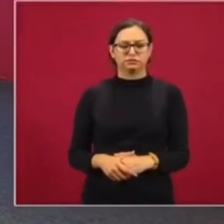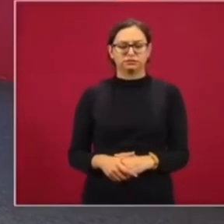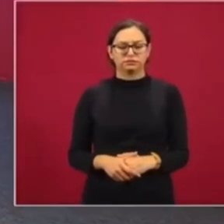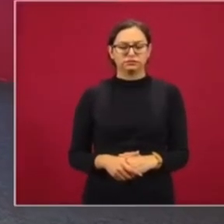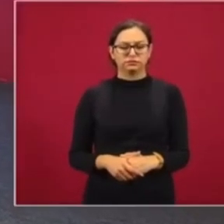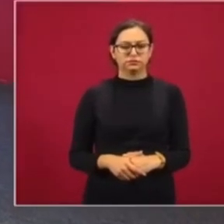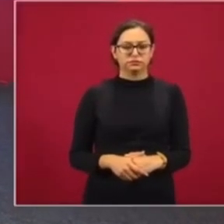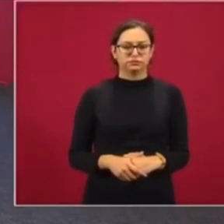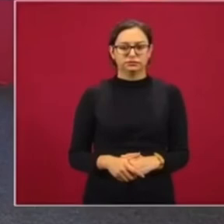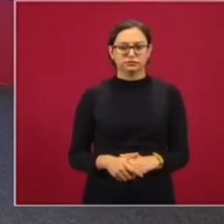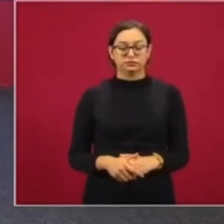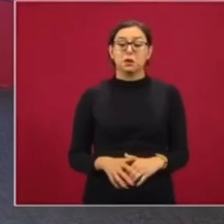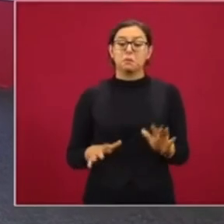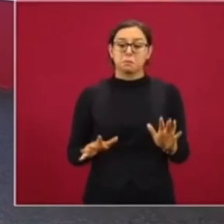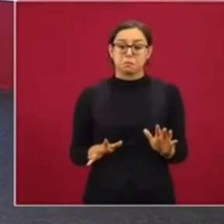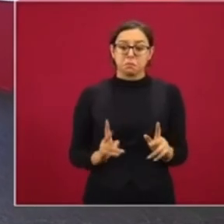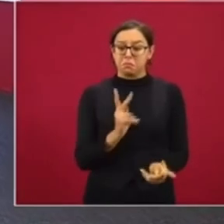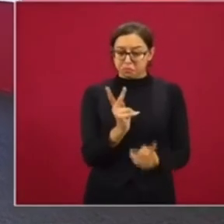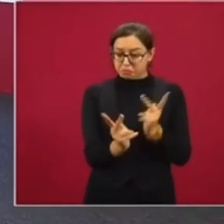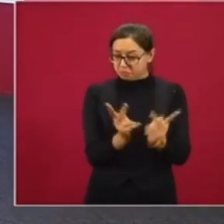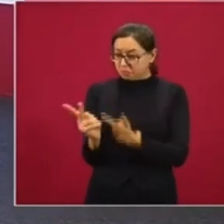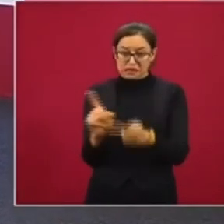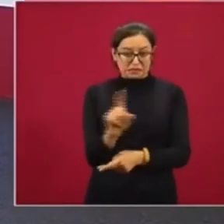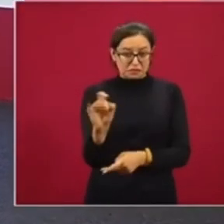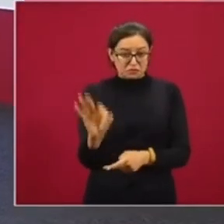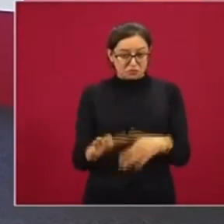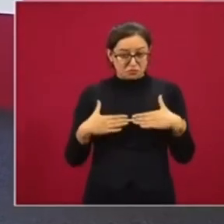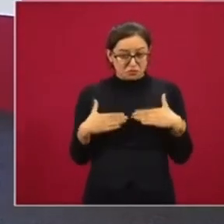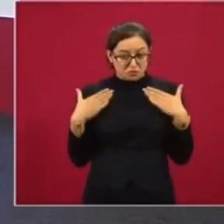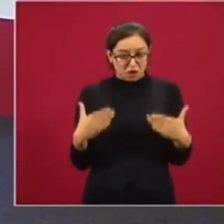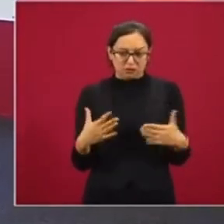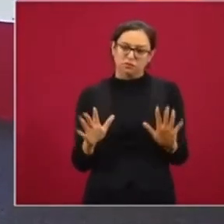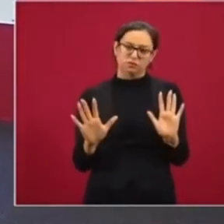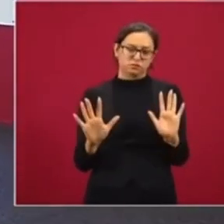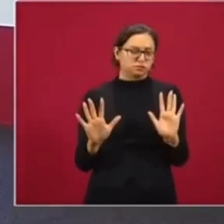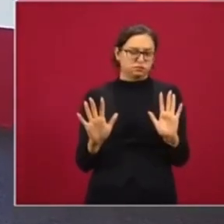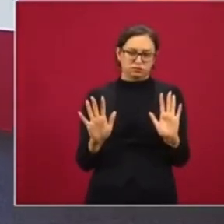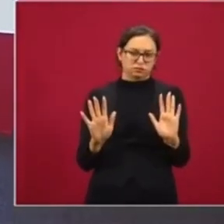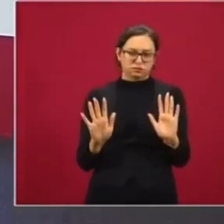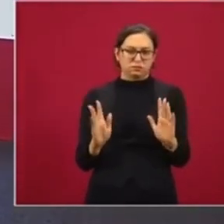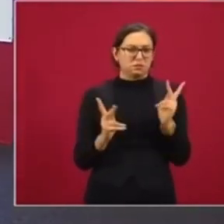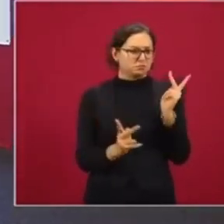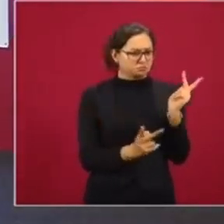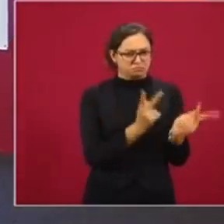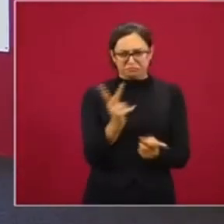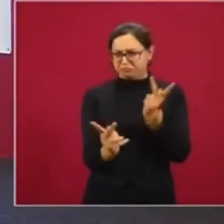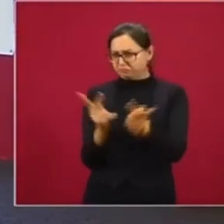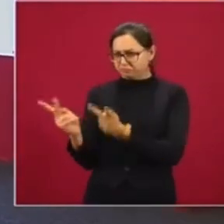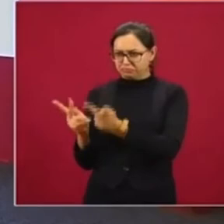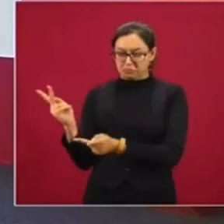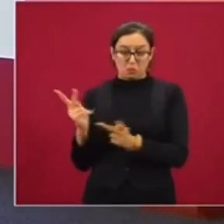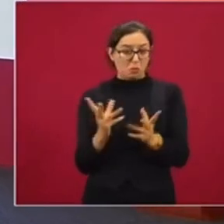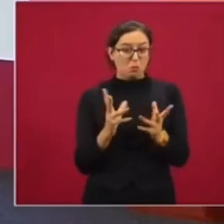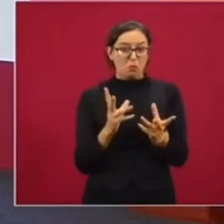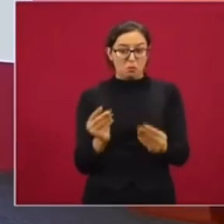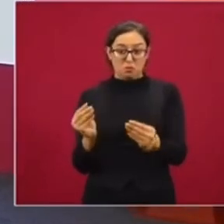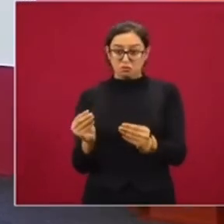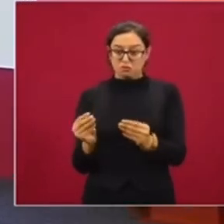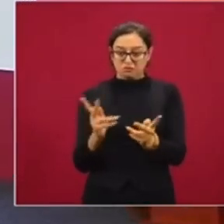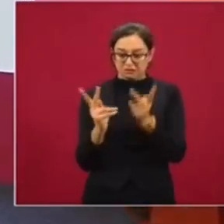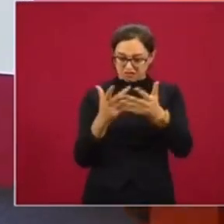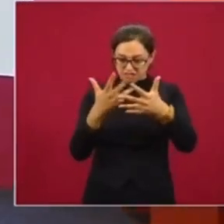que creer tanto en las encuestas, porque no me quiero contradecir. Hay muchas encuestas, la mayoría de las encuestas, que las